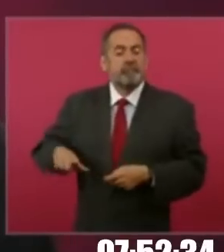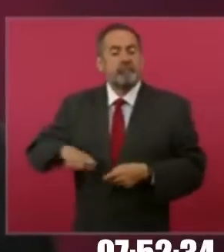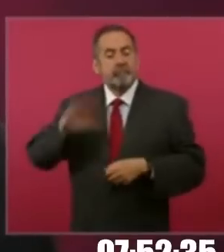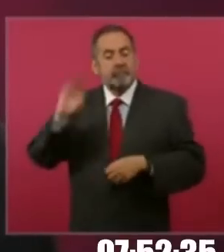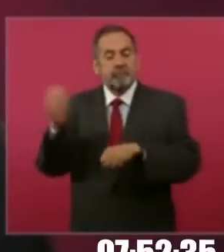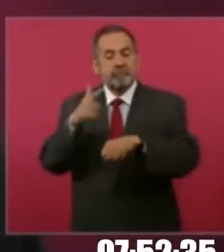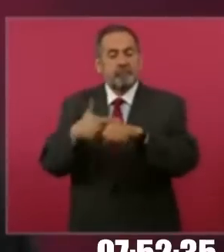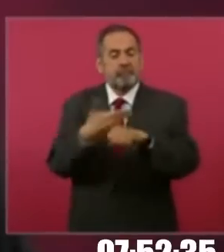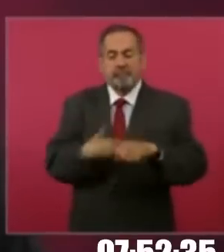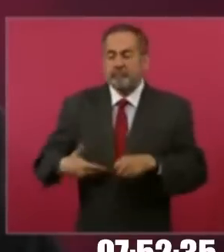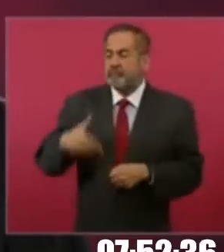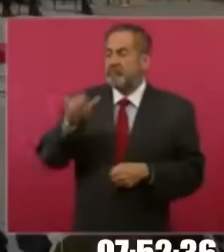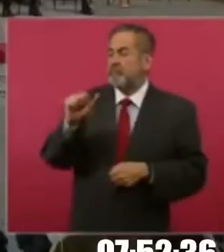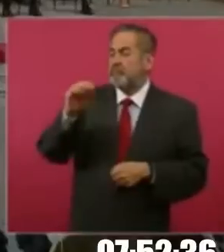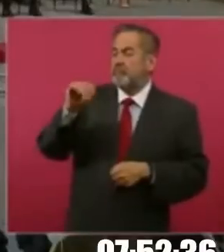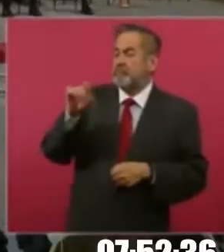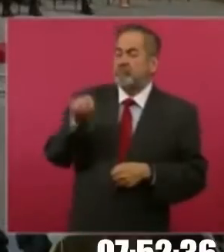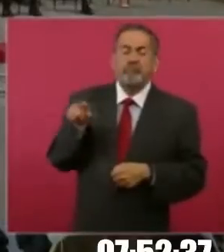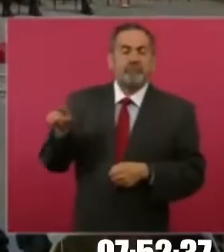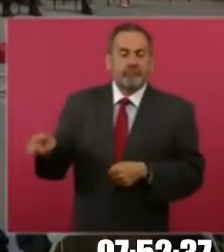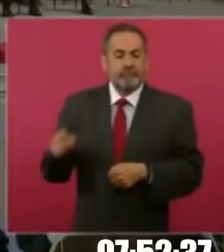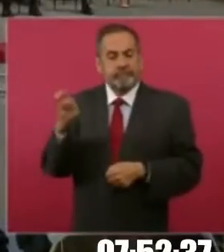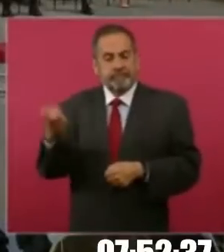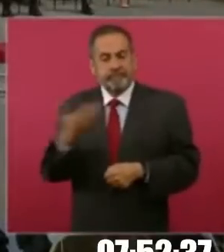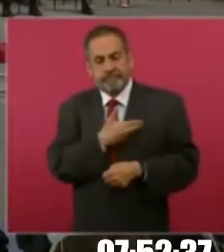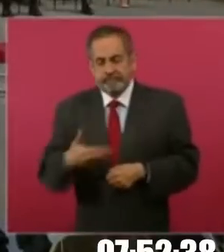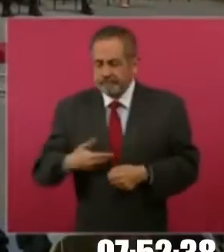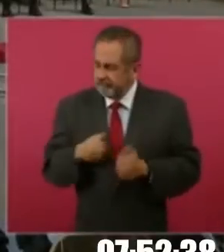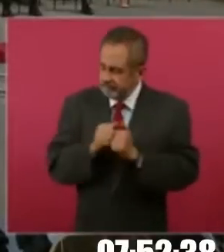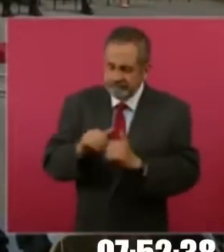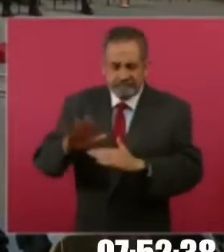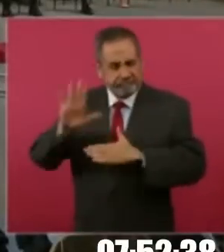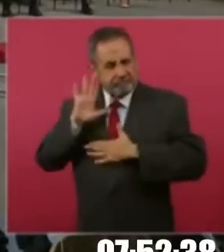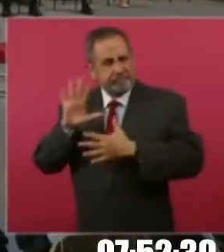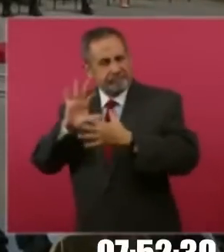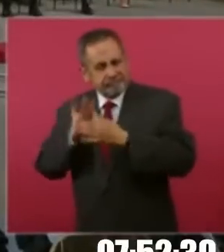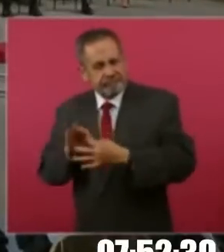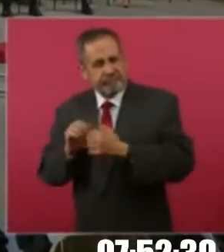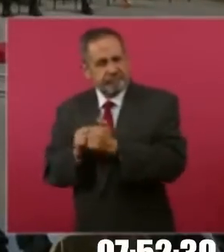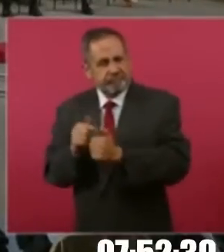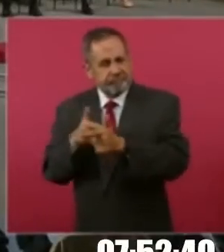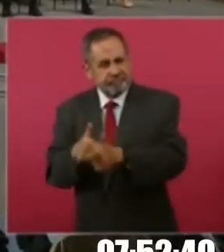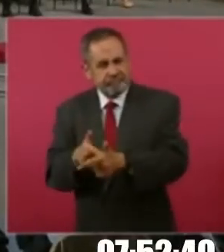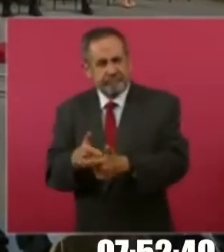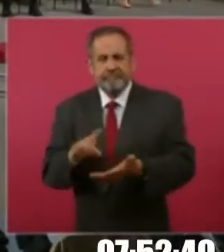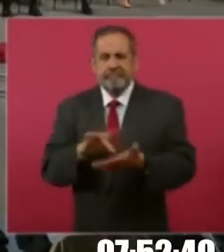gobierno del presidente López Obrador por ello presidente siempre comprometidos Gracias